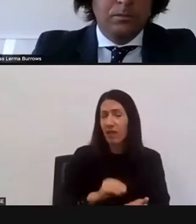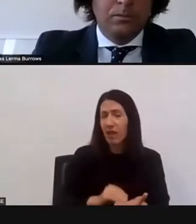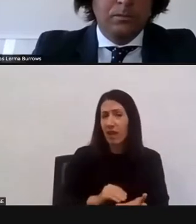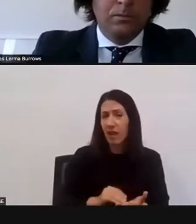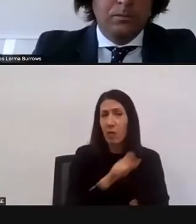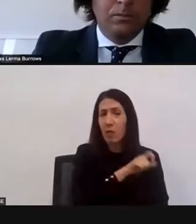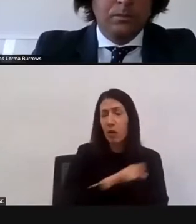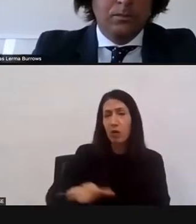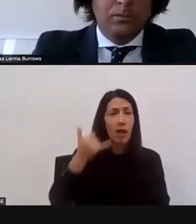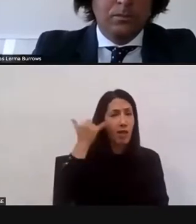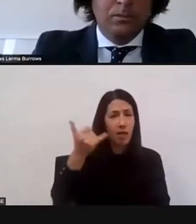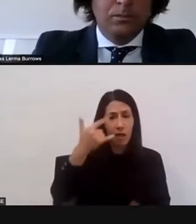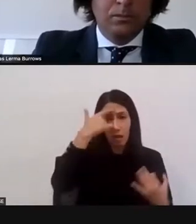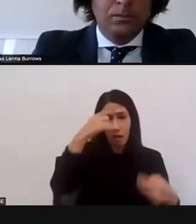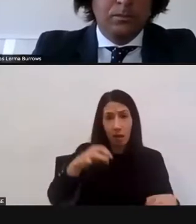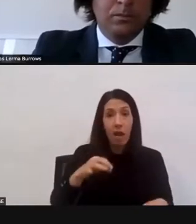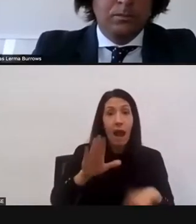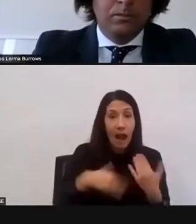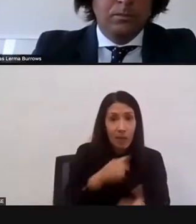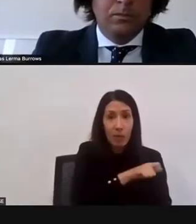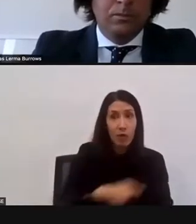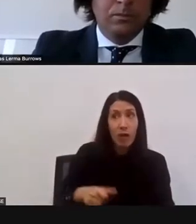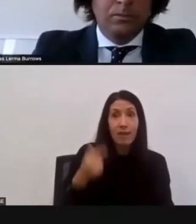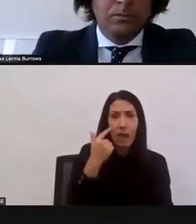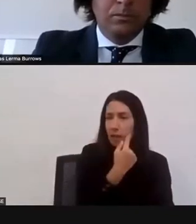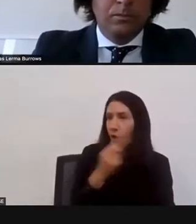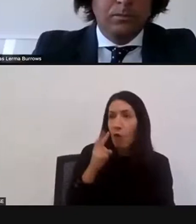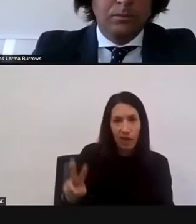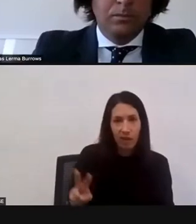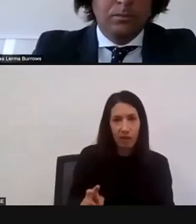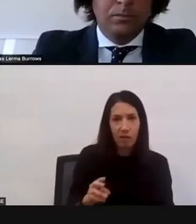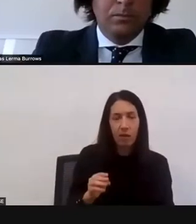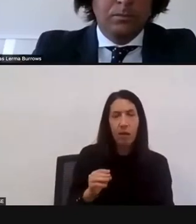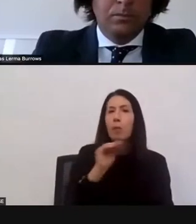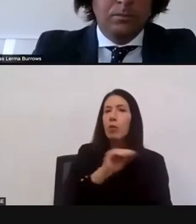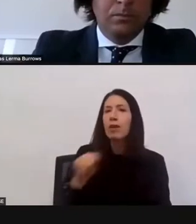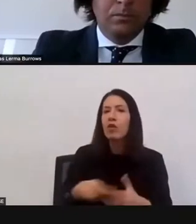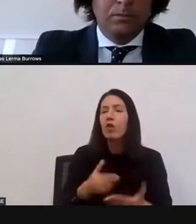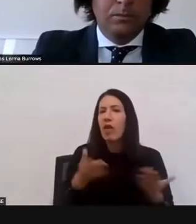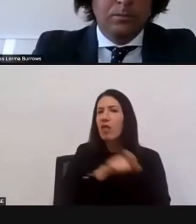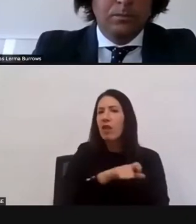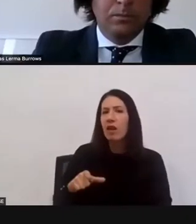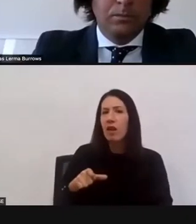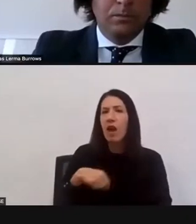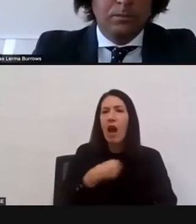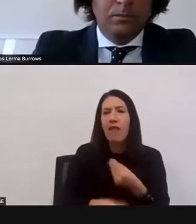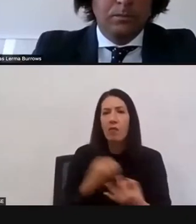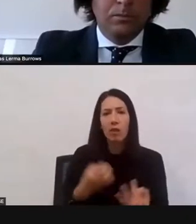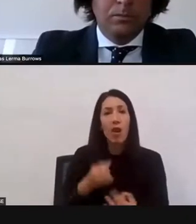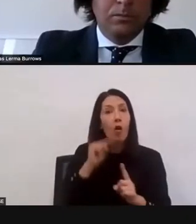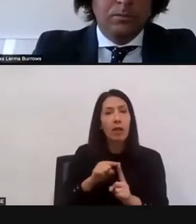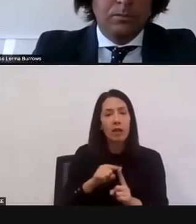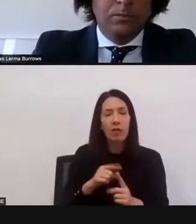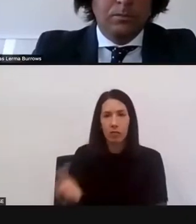están contemplando, ¿no? Para ciudadanos que las están viendo, ¿no? Es decir, ¿cómo trabajamos desde la sociedad civil para, como decía Nicolás antes,